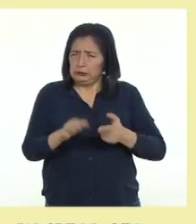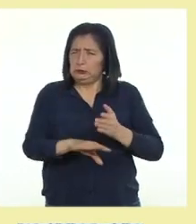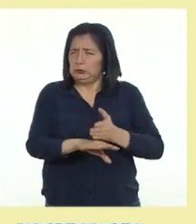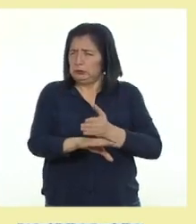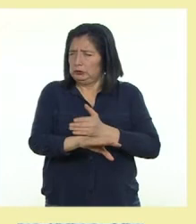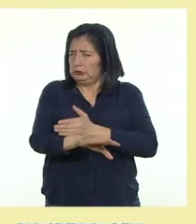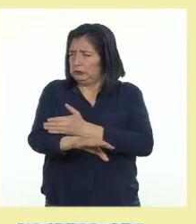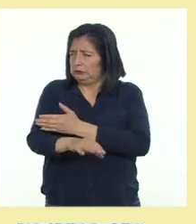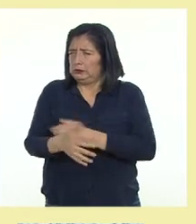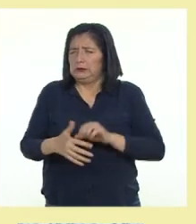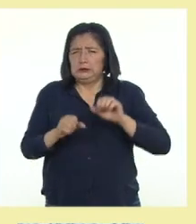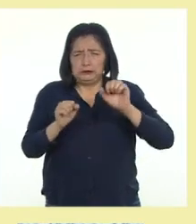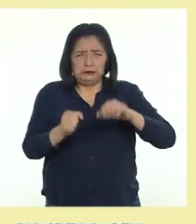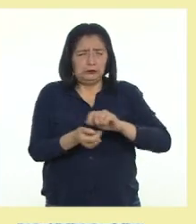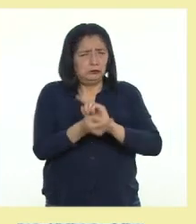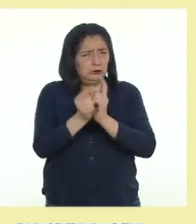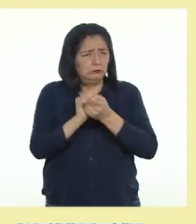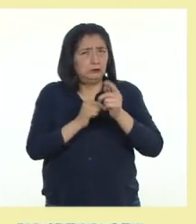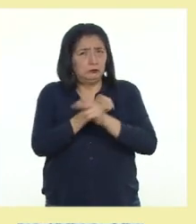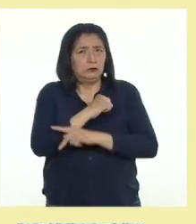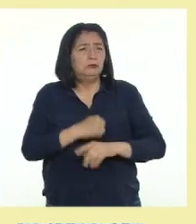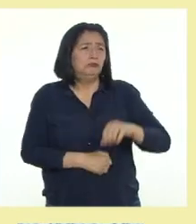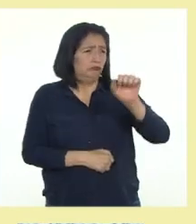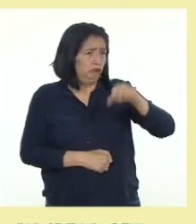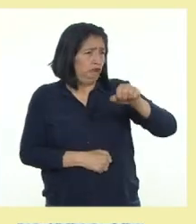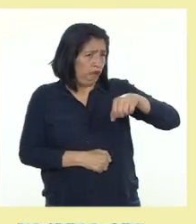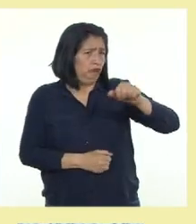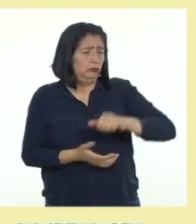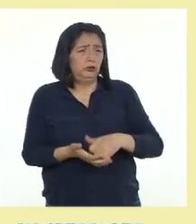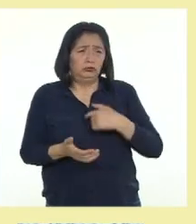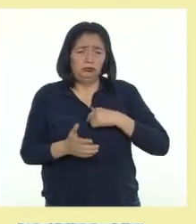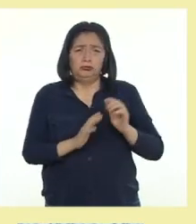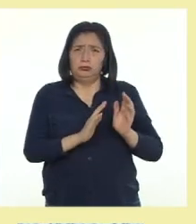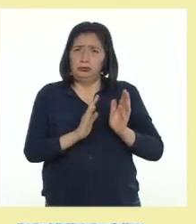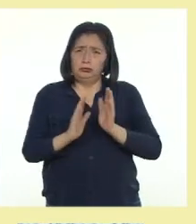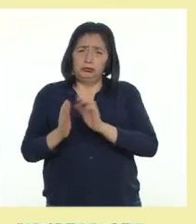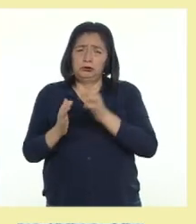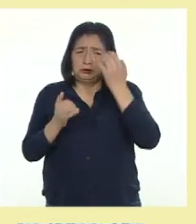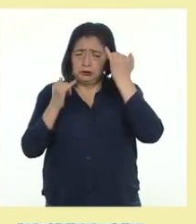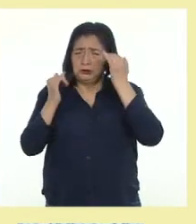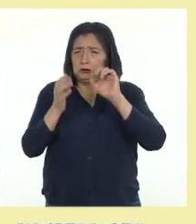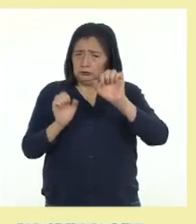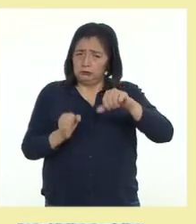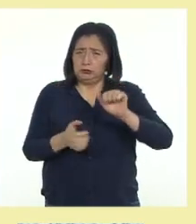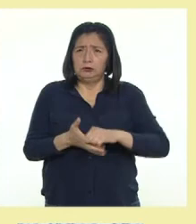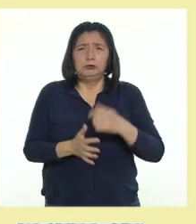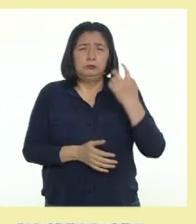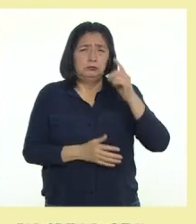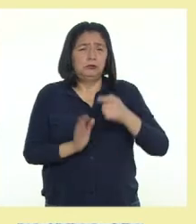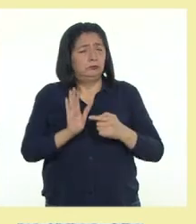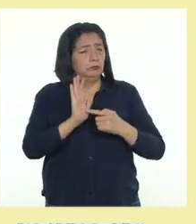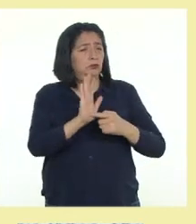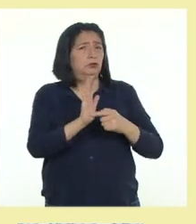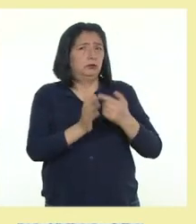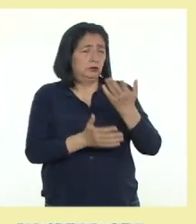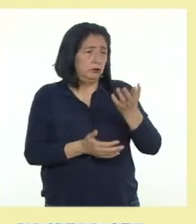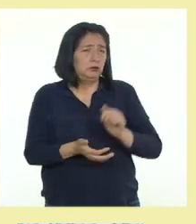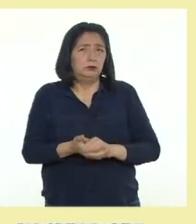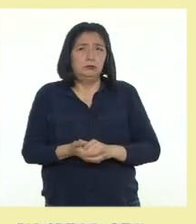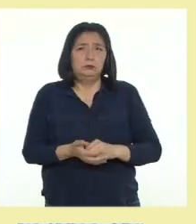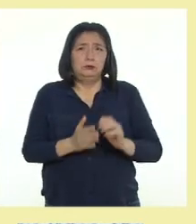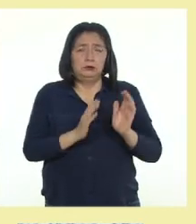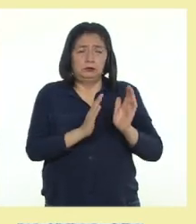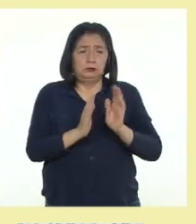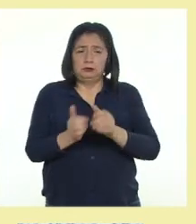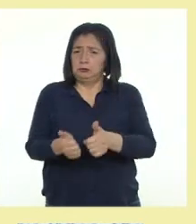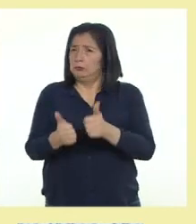y cambios que se dieron en el país? Claro que sí. Organicé mis ideas. Y por eso los presenté aquí. Mi